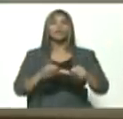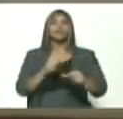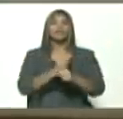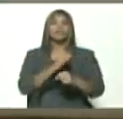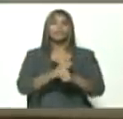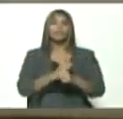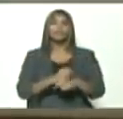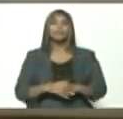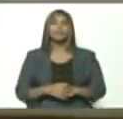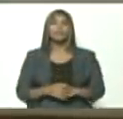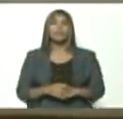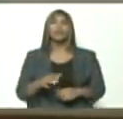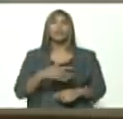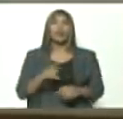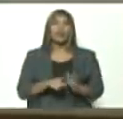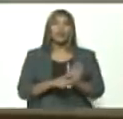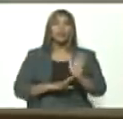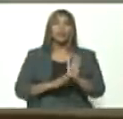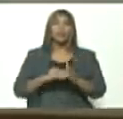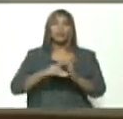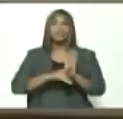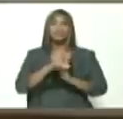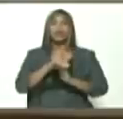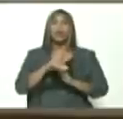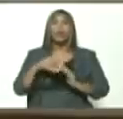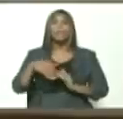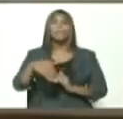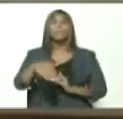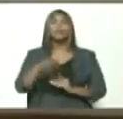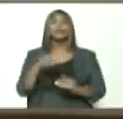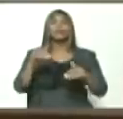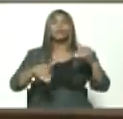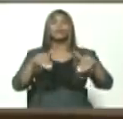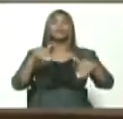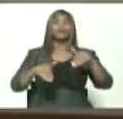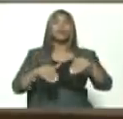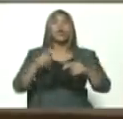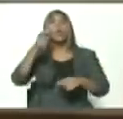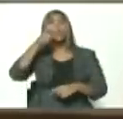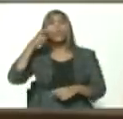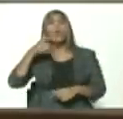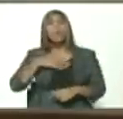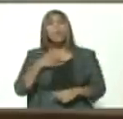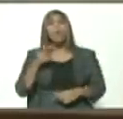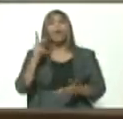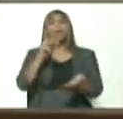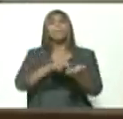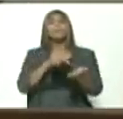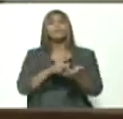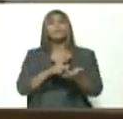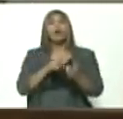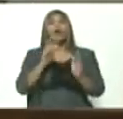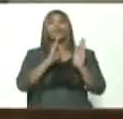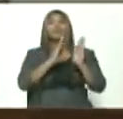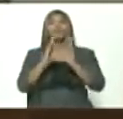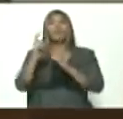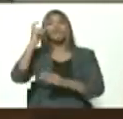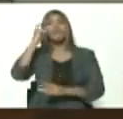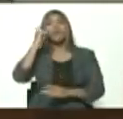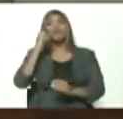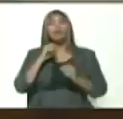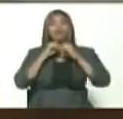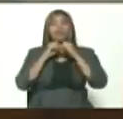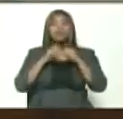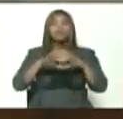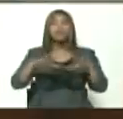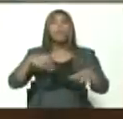para garantizar el desarrollo de las próximas elecciones y que el pueblo venezolano pues pueda participar en cada una de las fechas que sean anunciadas en los próximos